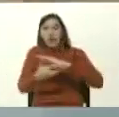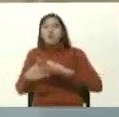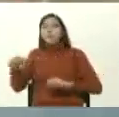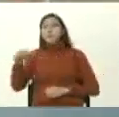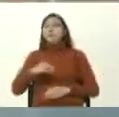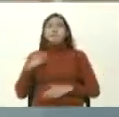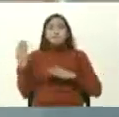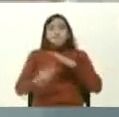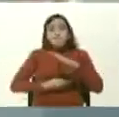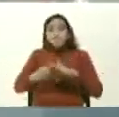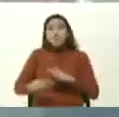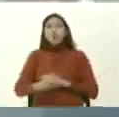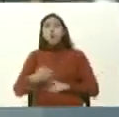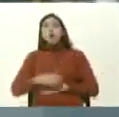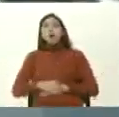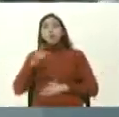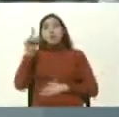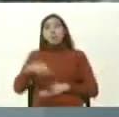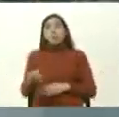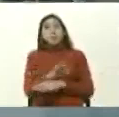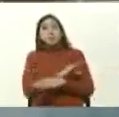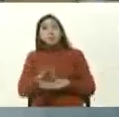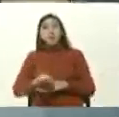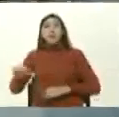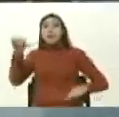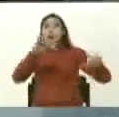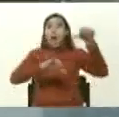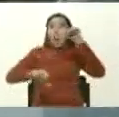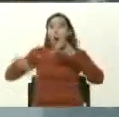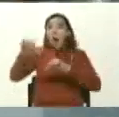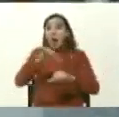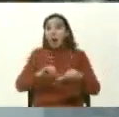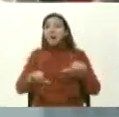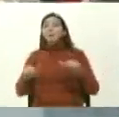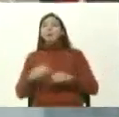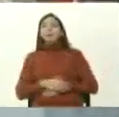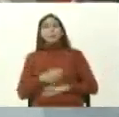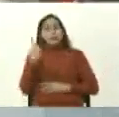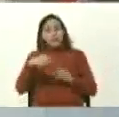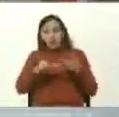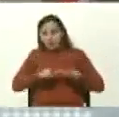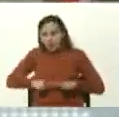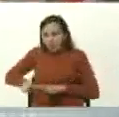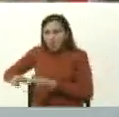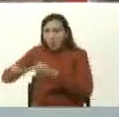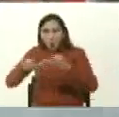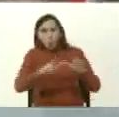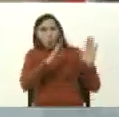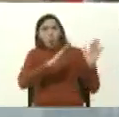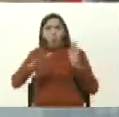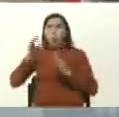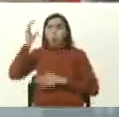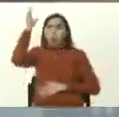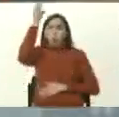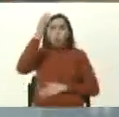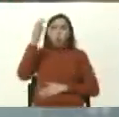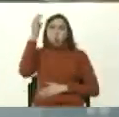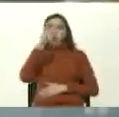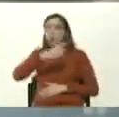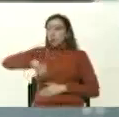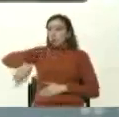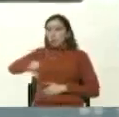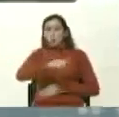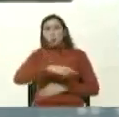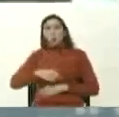biología, física, química, un laboratorio que tiene distintas áreas de conocimiento donde nuestros niños, nuestras